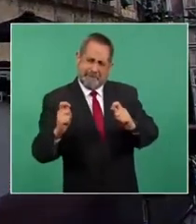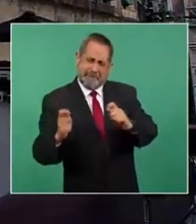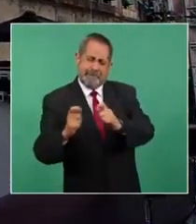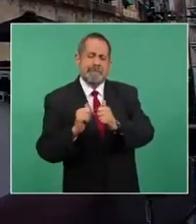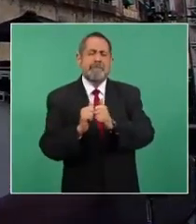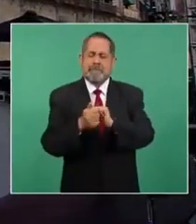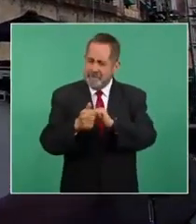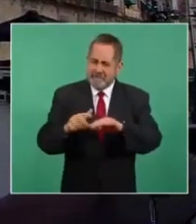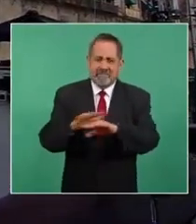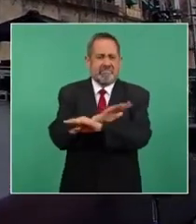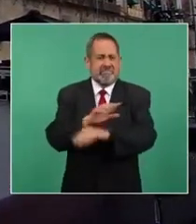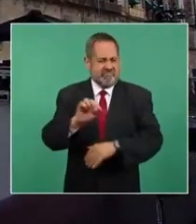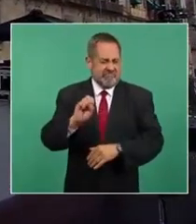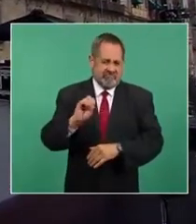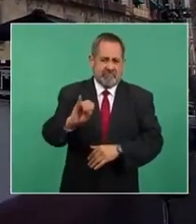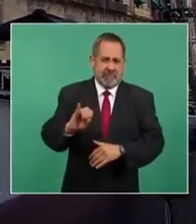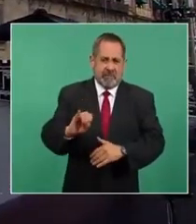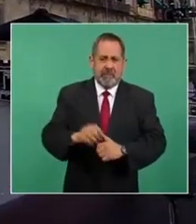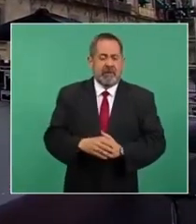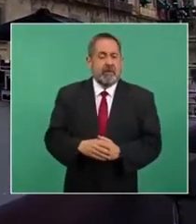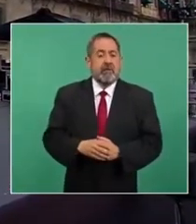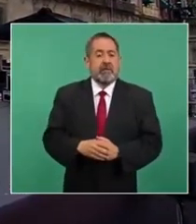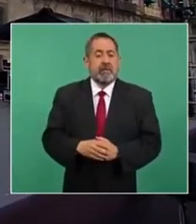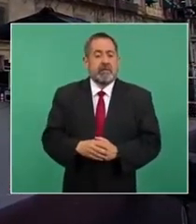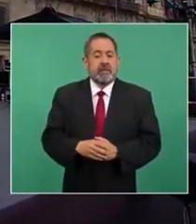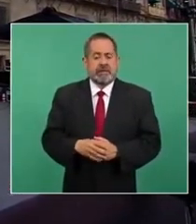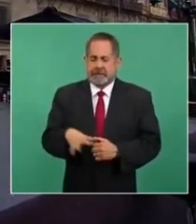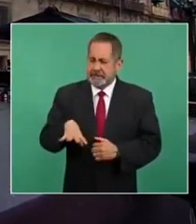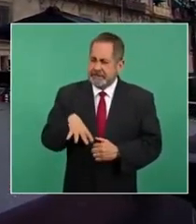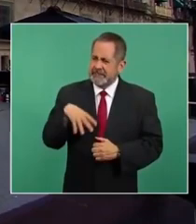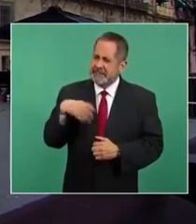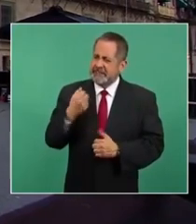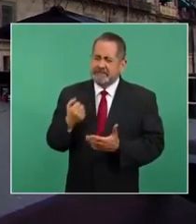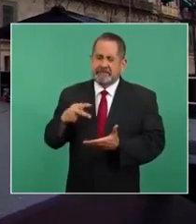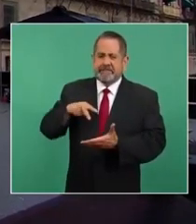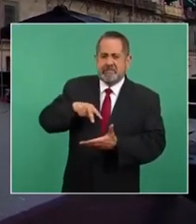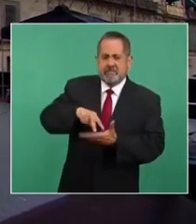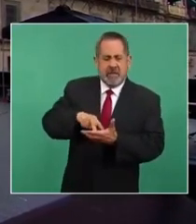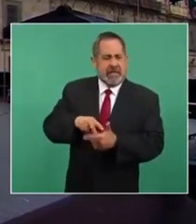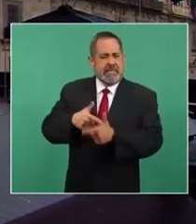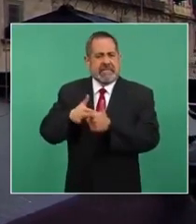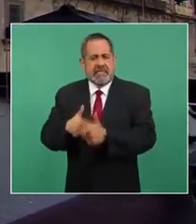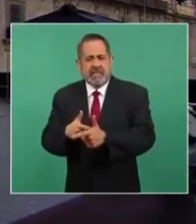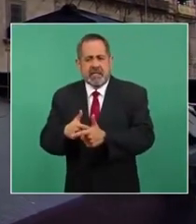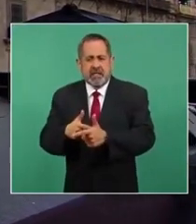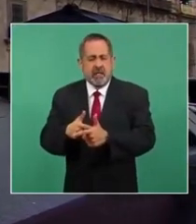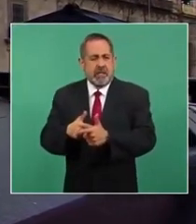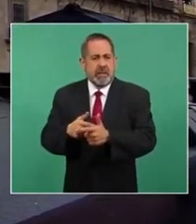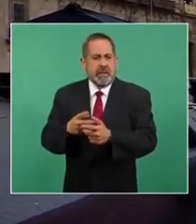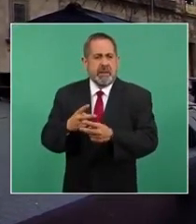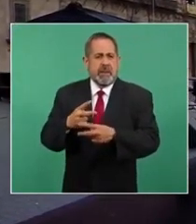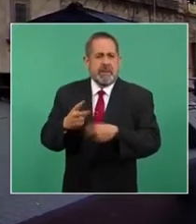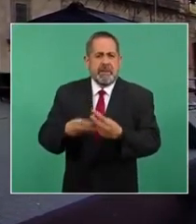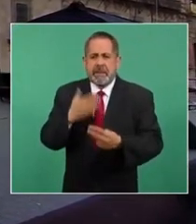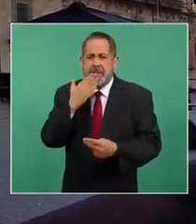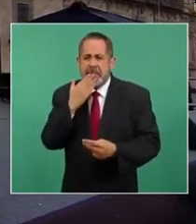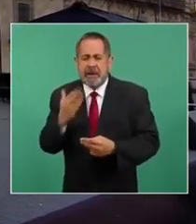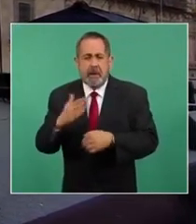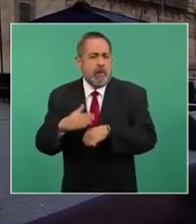Salimos adelante por la fortaleza cultural de nuestro pueblo,